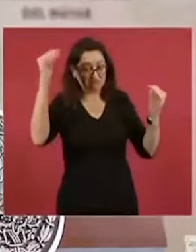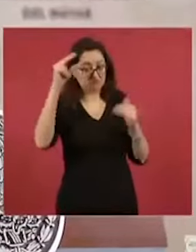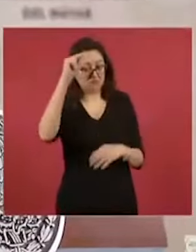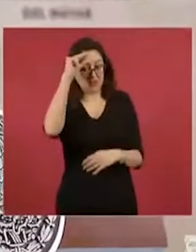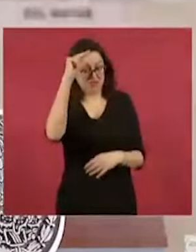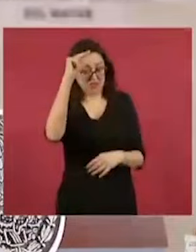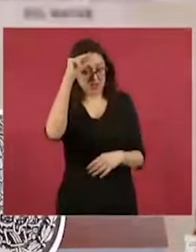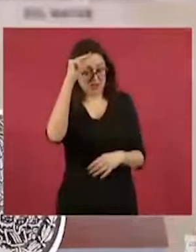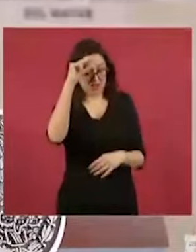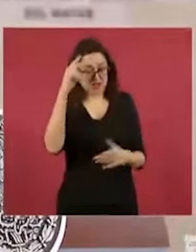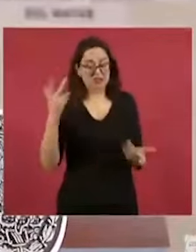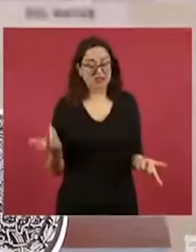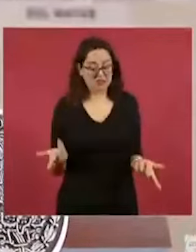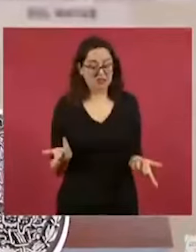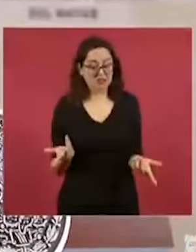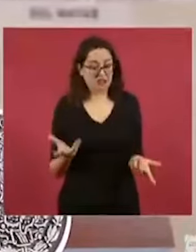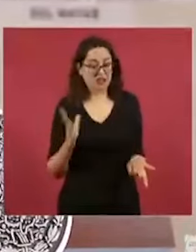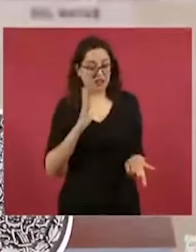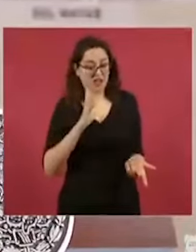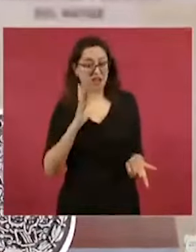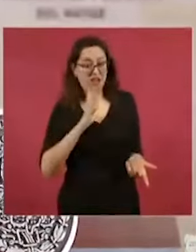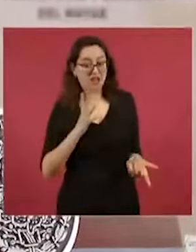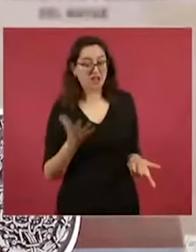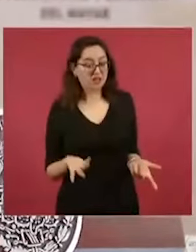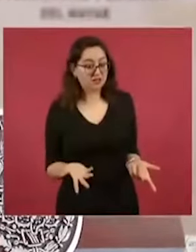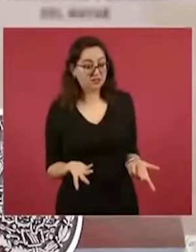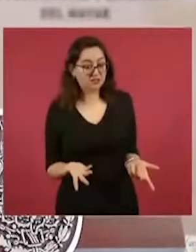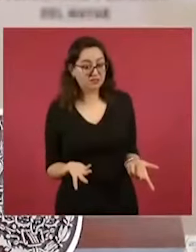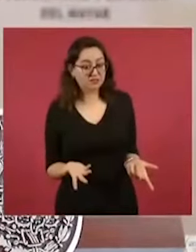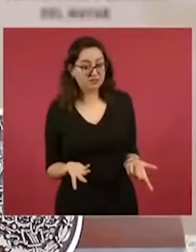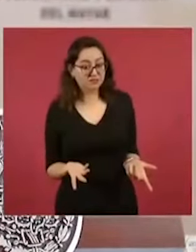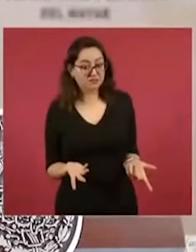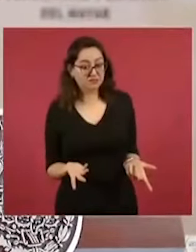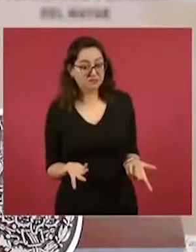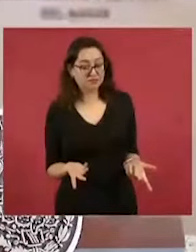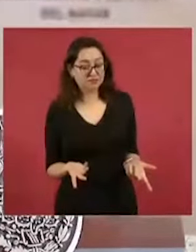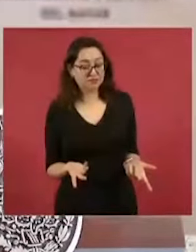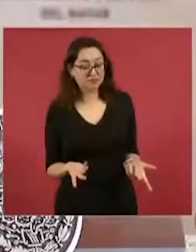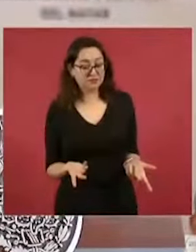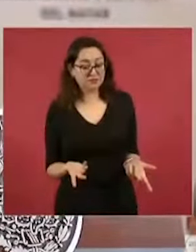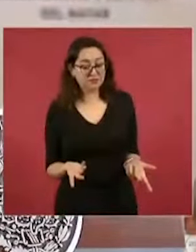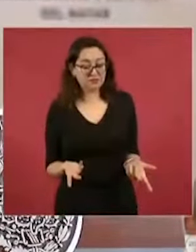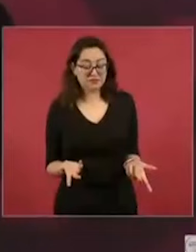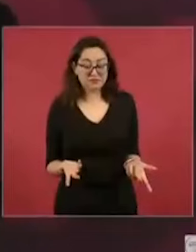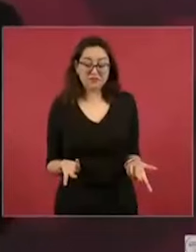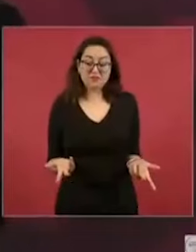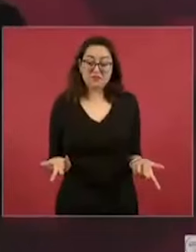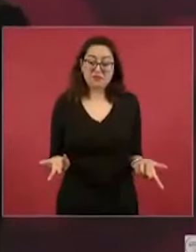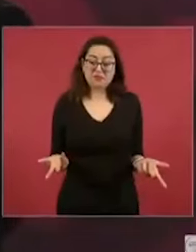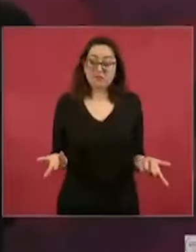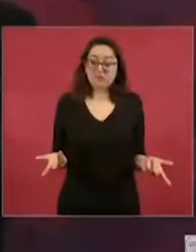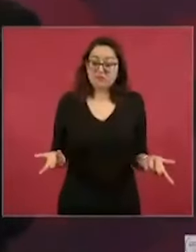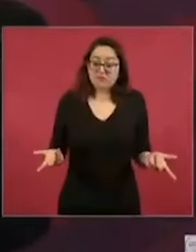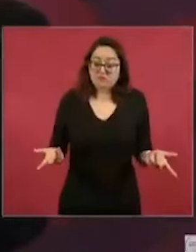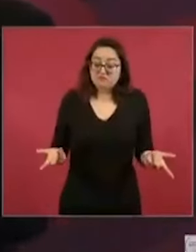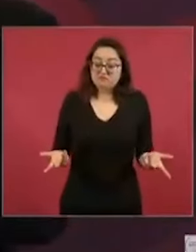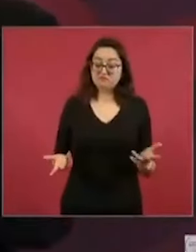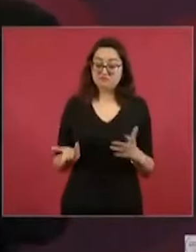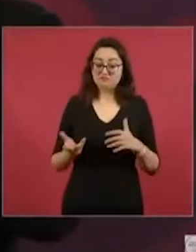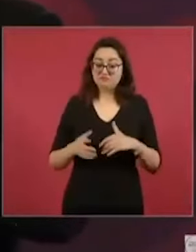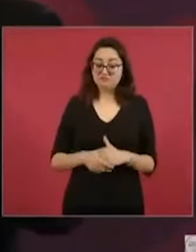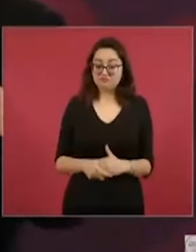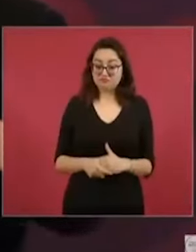trabajando en obras como seguridad en obras prioritaras que está realizando esta